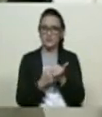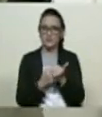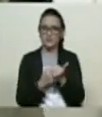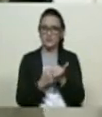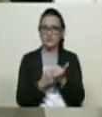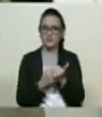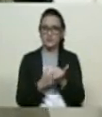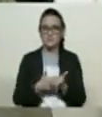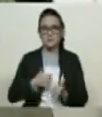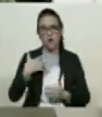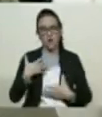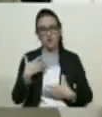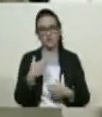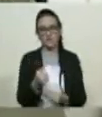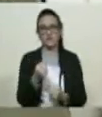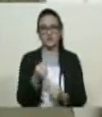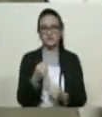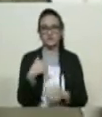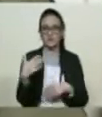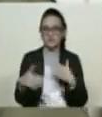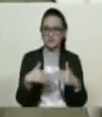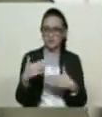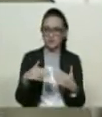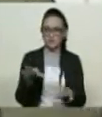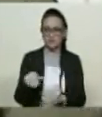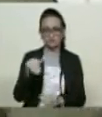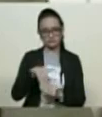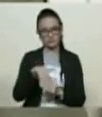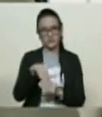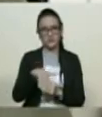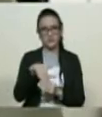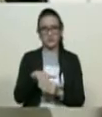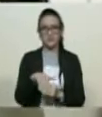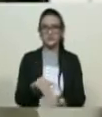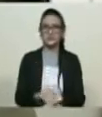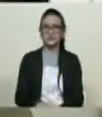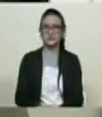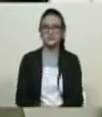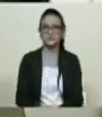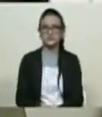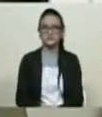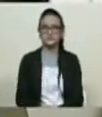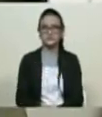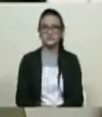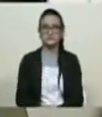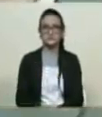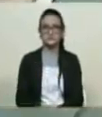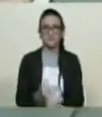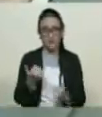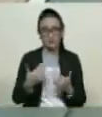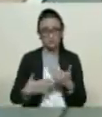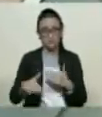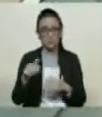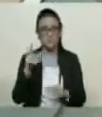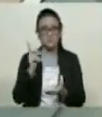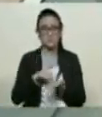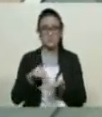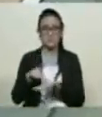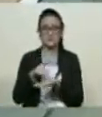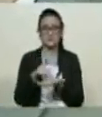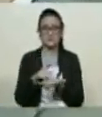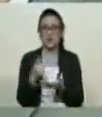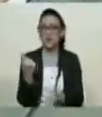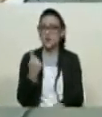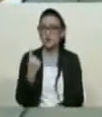mayor confianza en el proceso electoral. Esta construcción han participado no solamente el